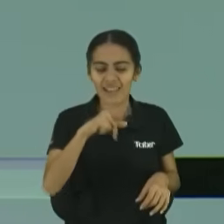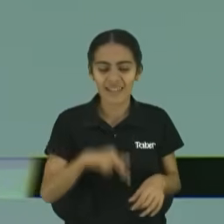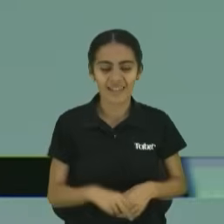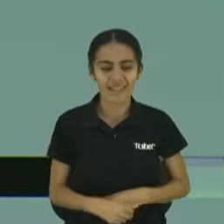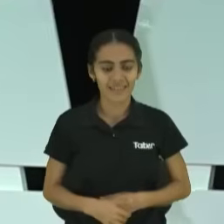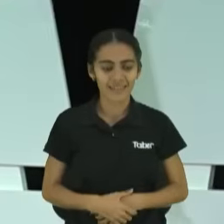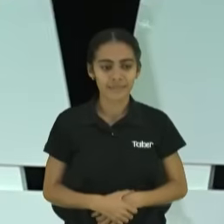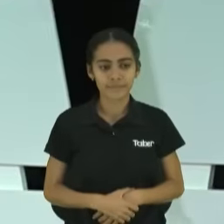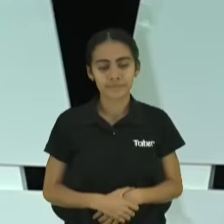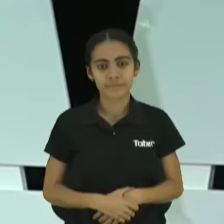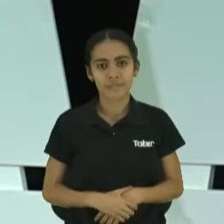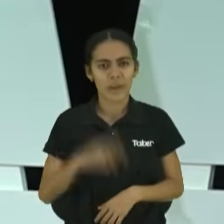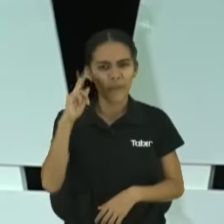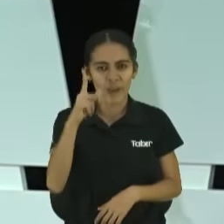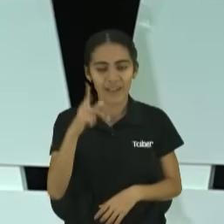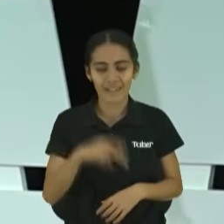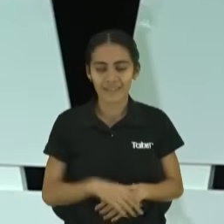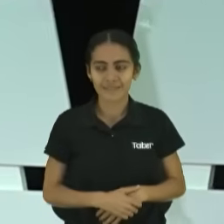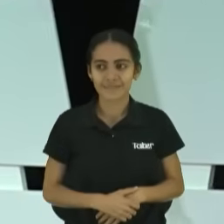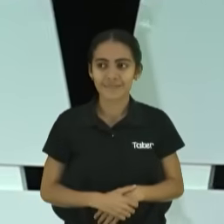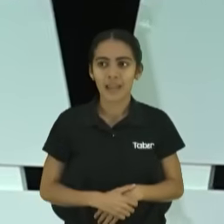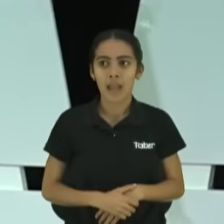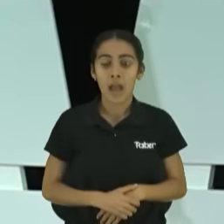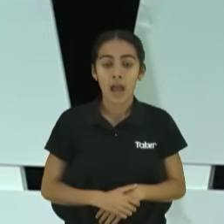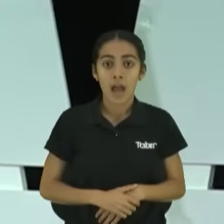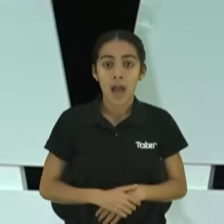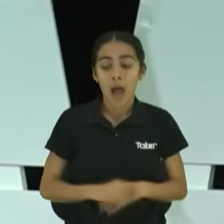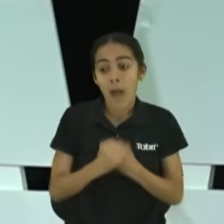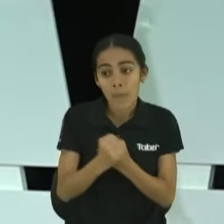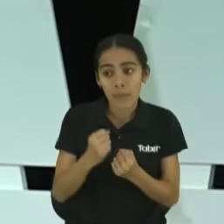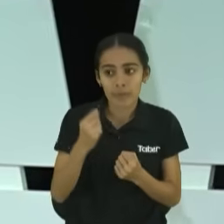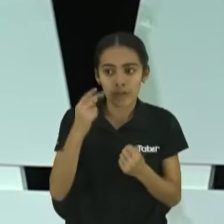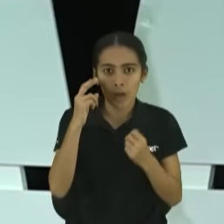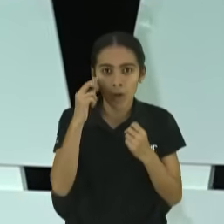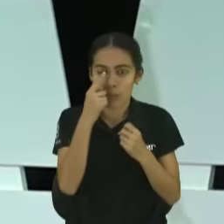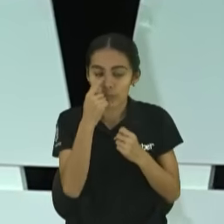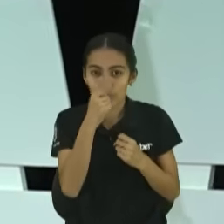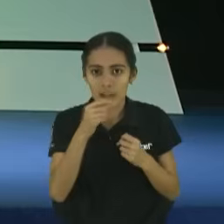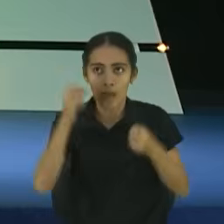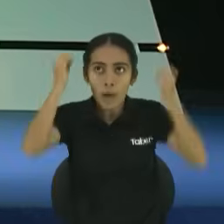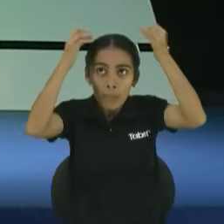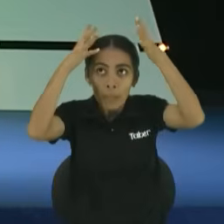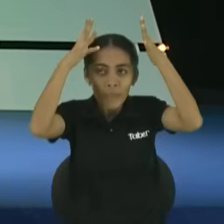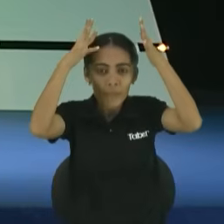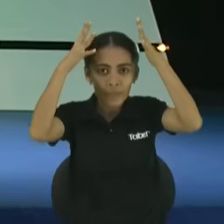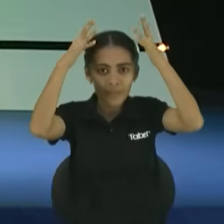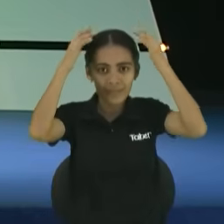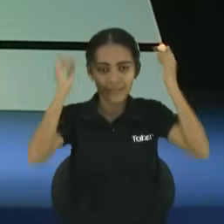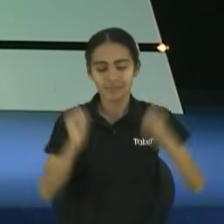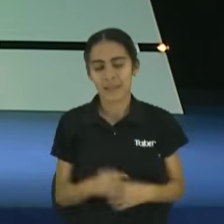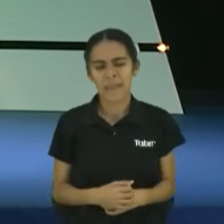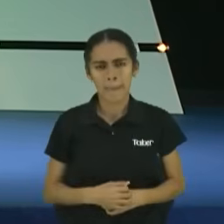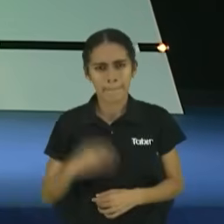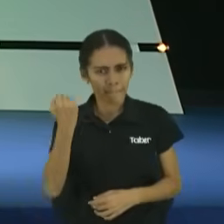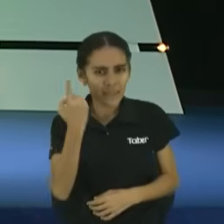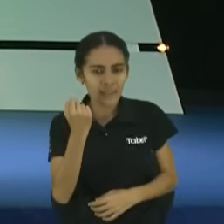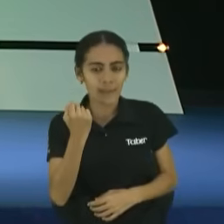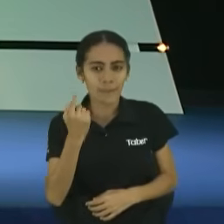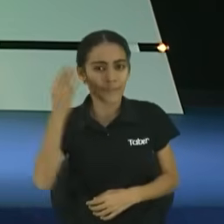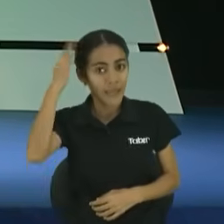vengo. Amor, quítate los cheles. Amor, llevas el pelo parado, va. ¿Me entiendes? ¿Cómo es una